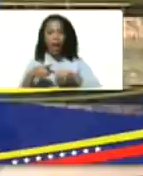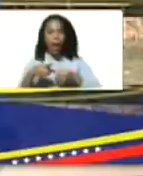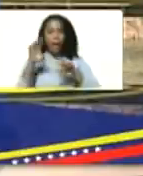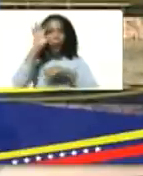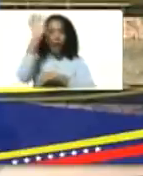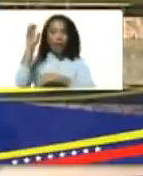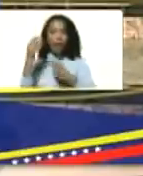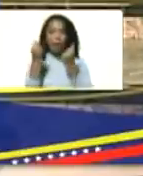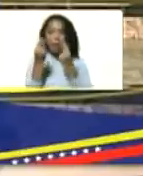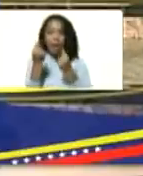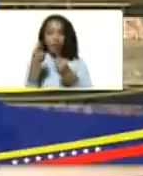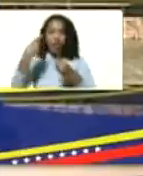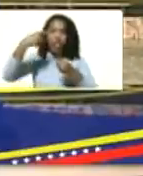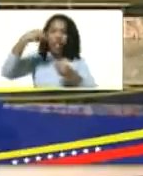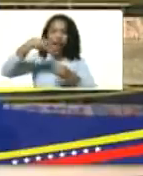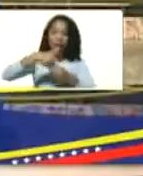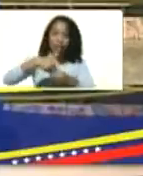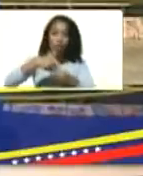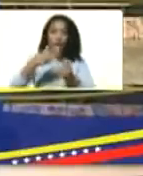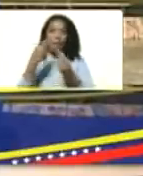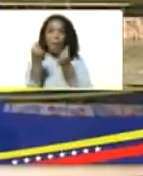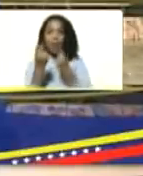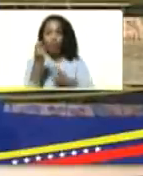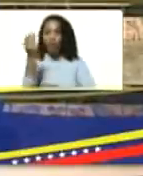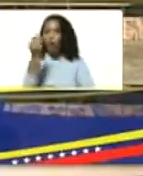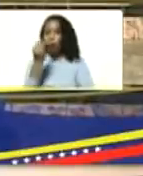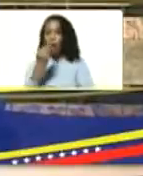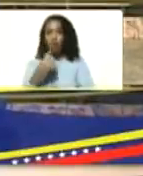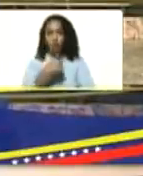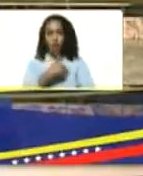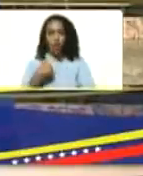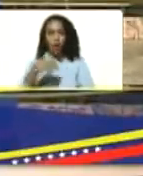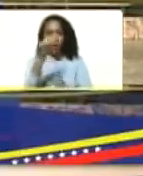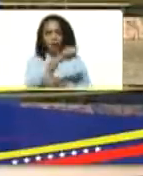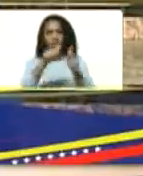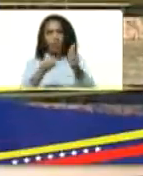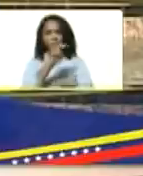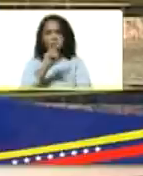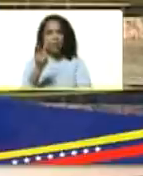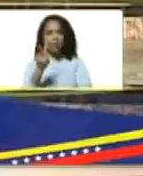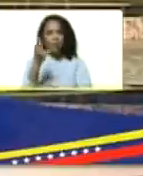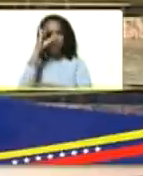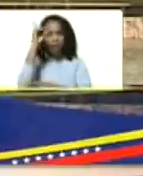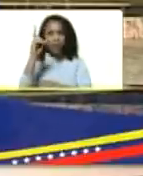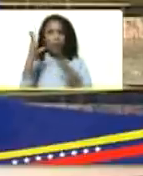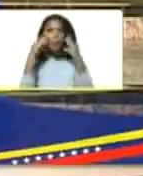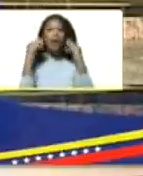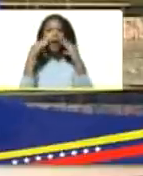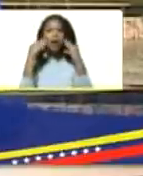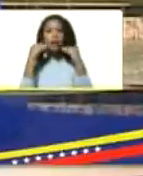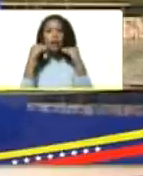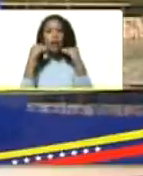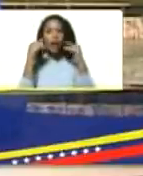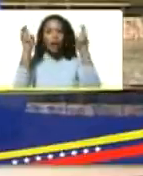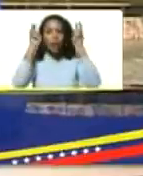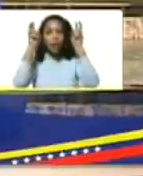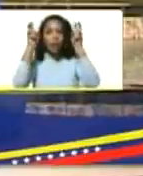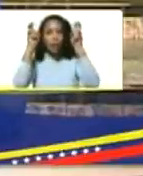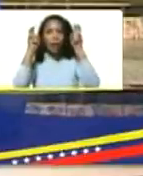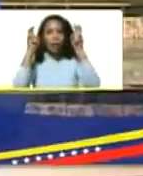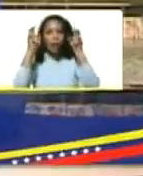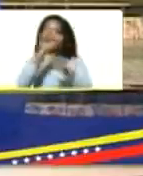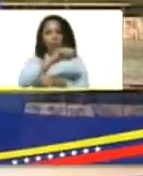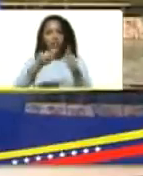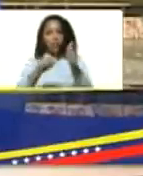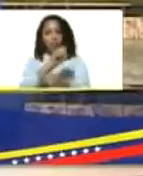por el precio de los alimentos yo quisiera que nuestra vicepresidenta experta en la materia la